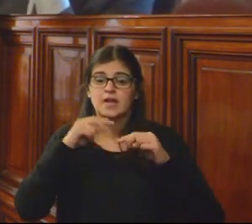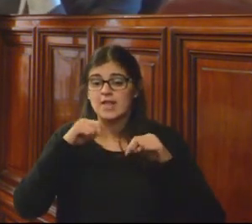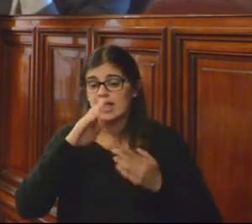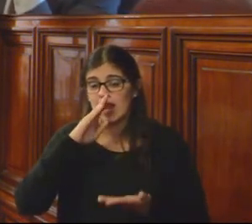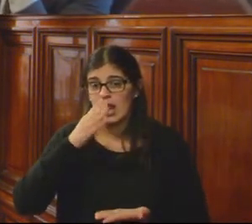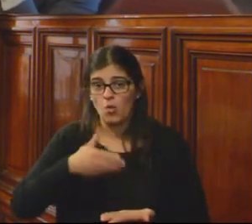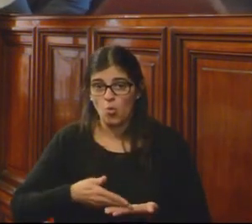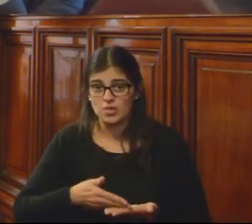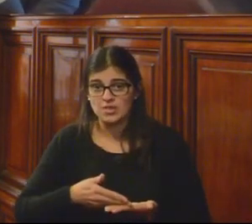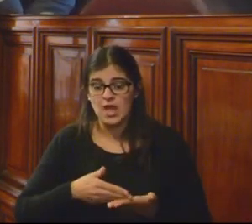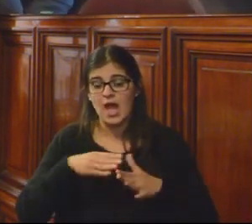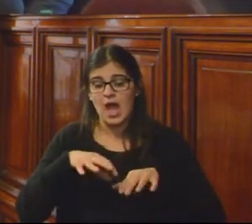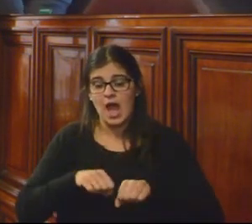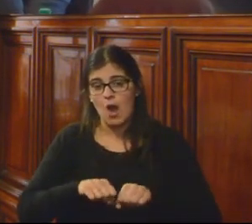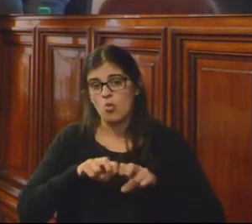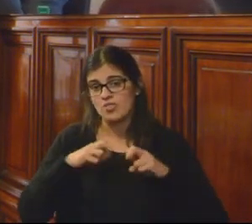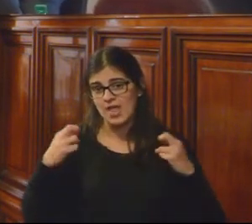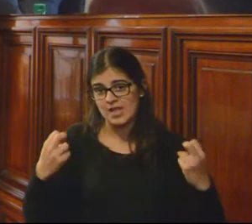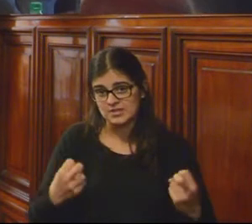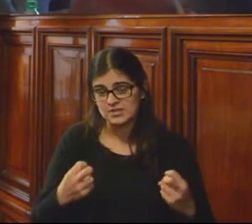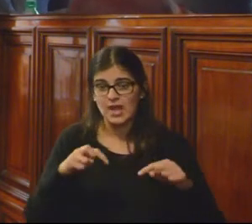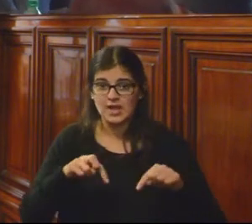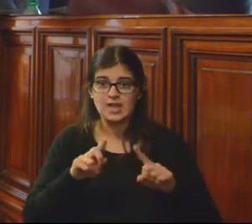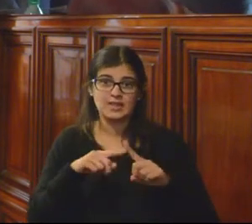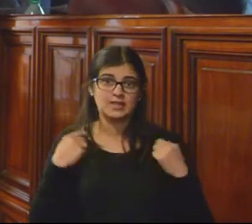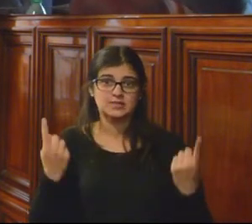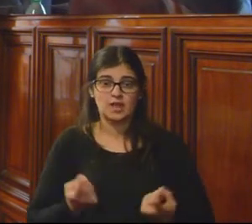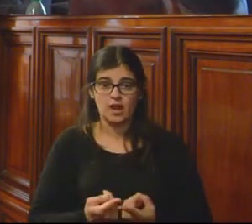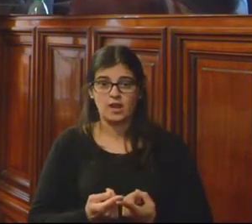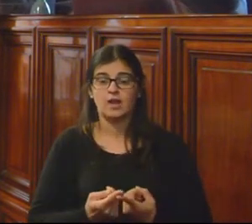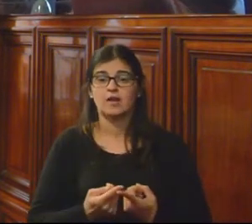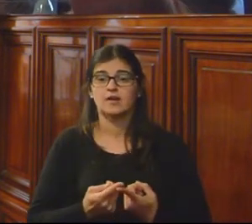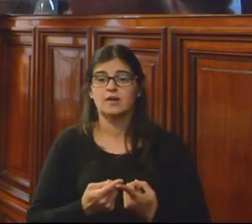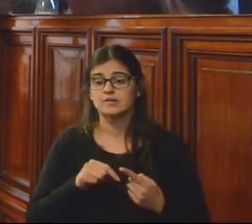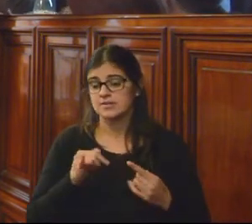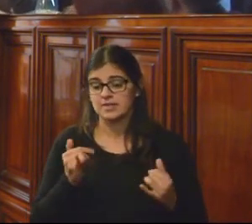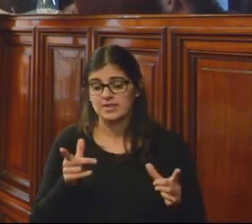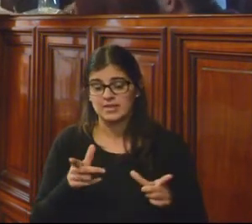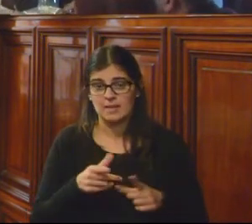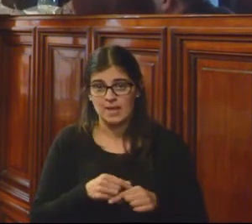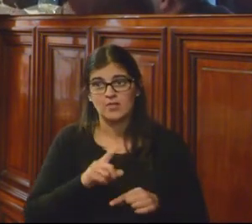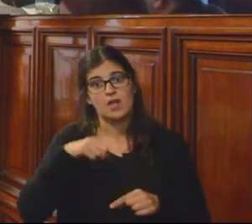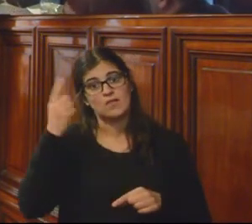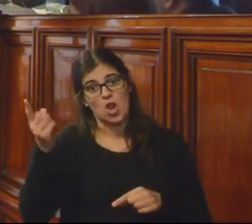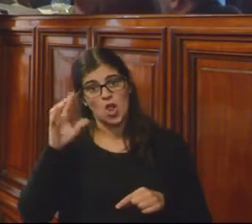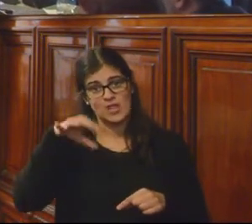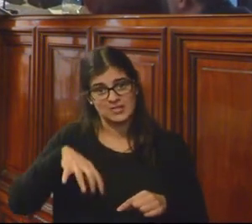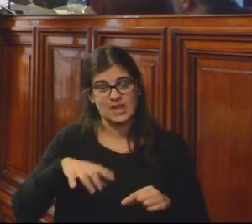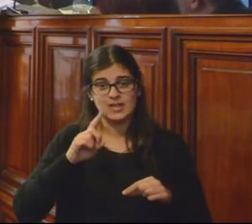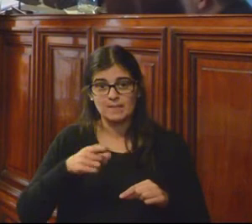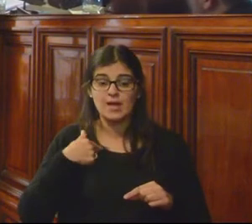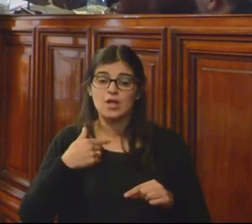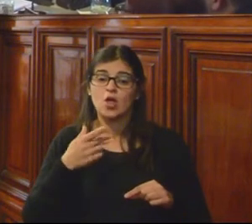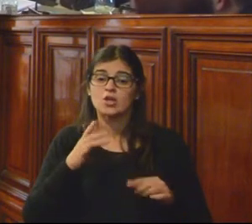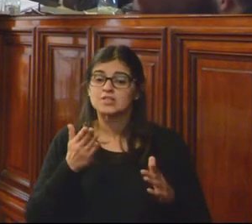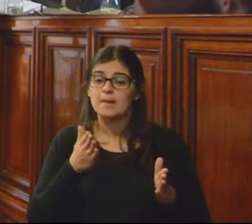última audiencia en esta sala, deben estar también terminando en el otro lado, o sea que nuestro periodo de